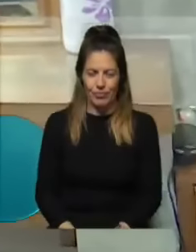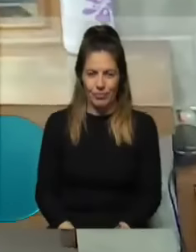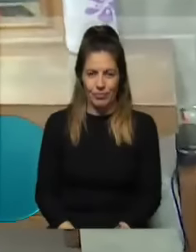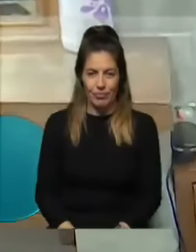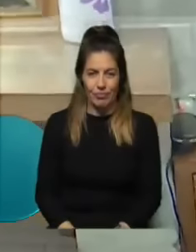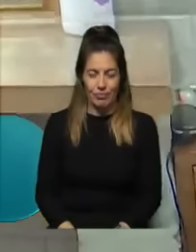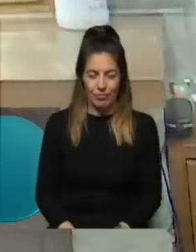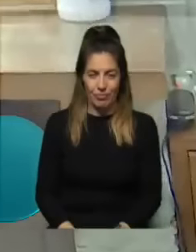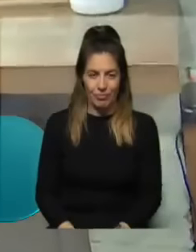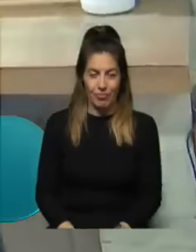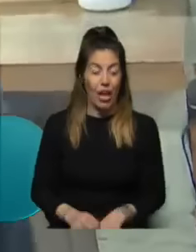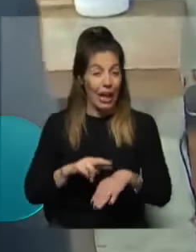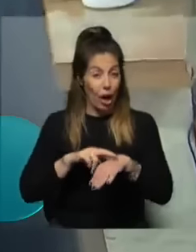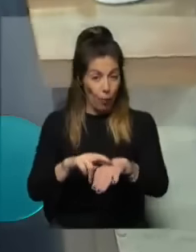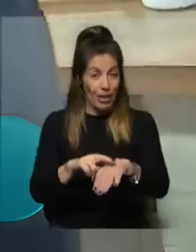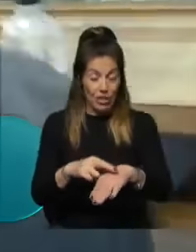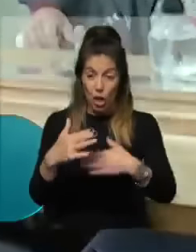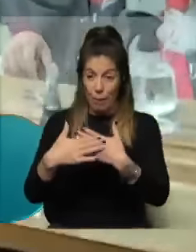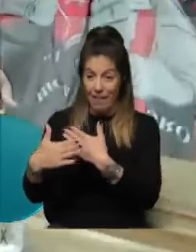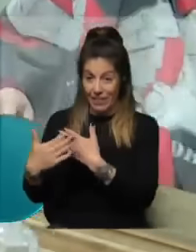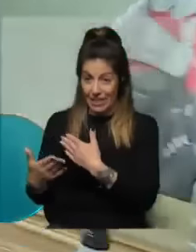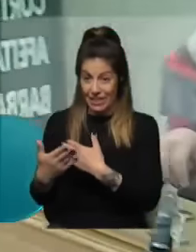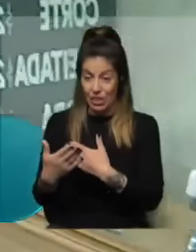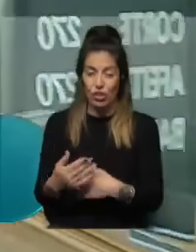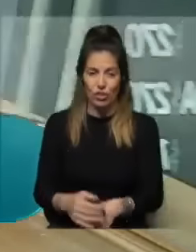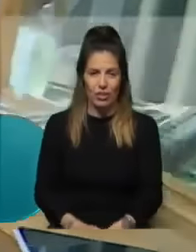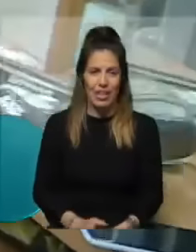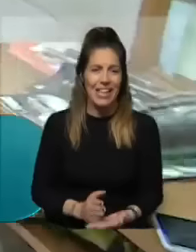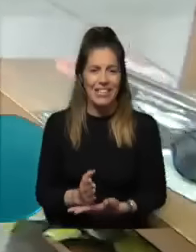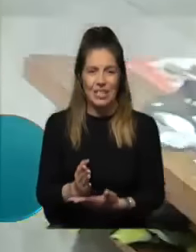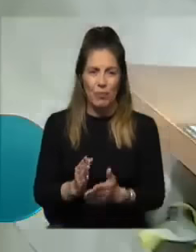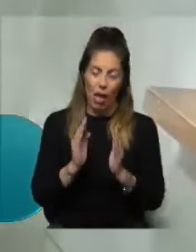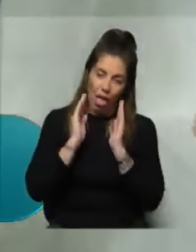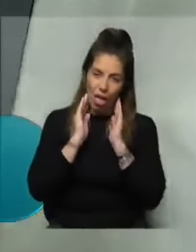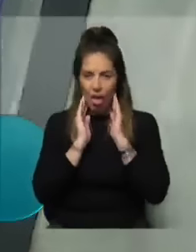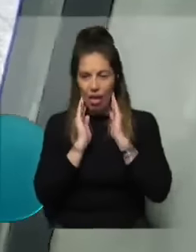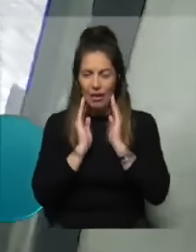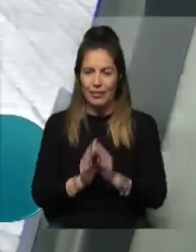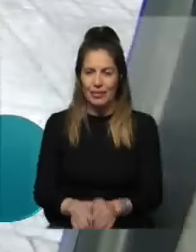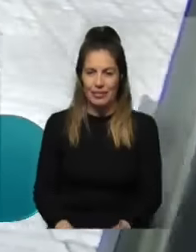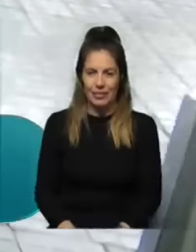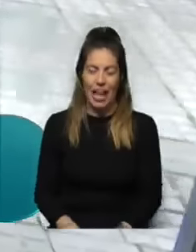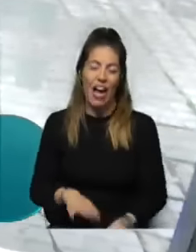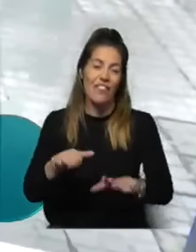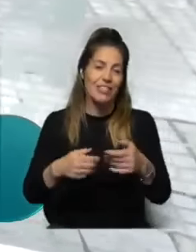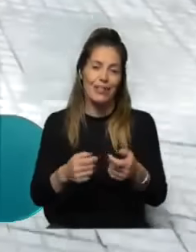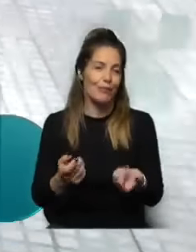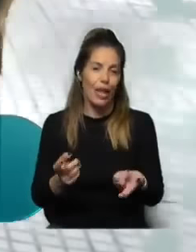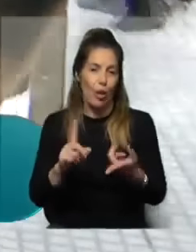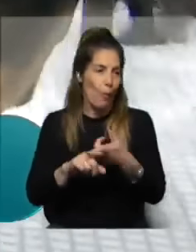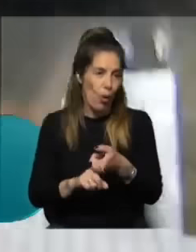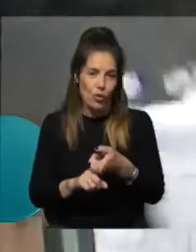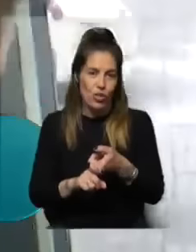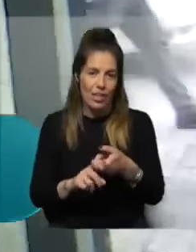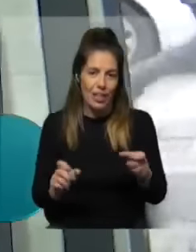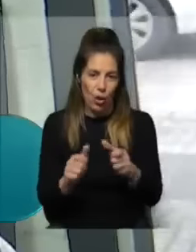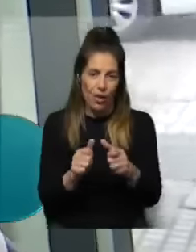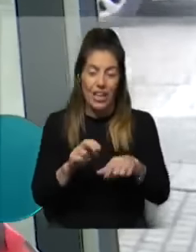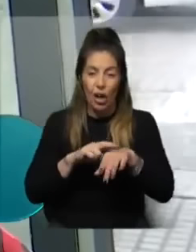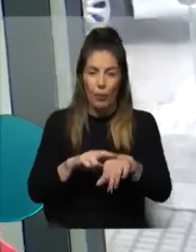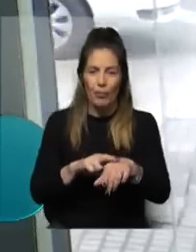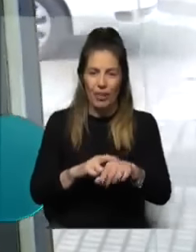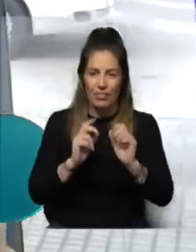consejos del Tano para el vecino, la vecina, ¿qué? Que siempre hay uno que le saca un poquito de pelusa, digo, la señora le saca, ¿viste? Pero el consejo, ¿viste? Acá